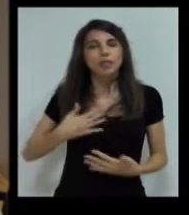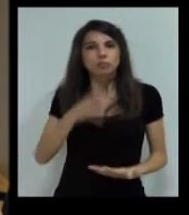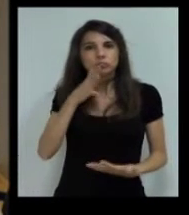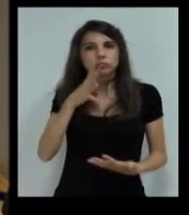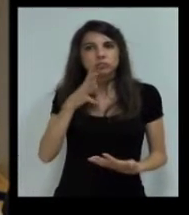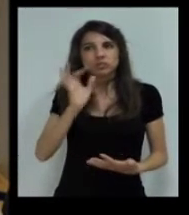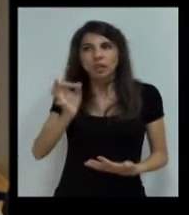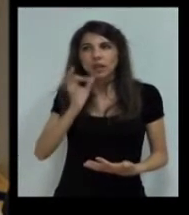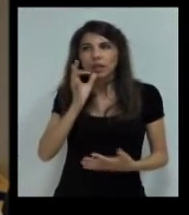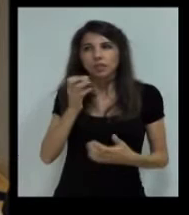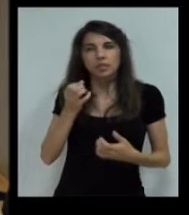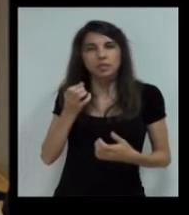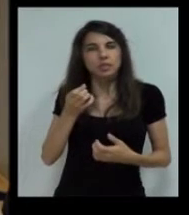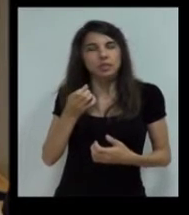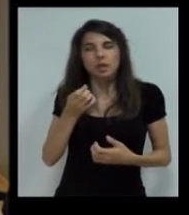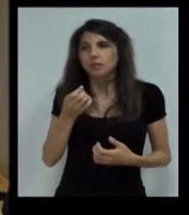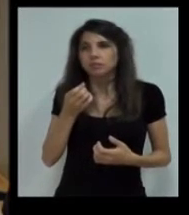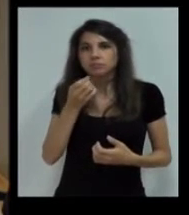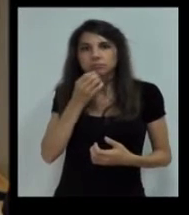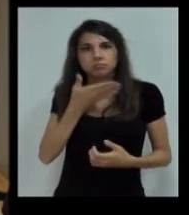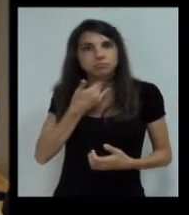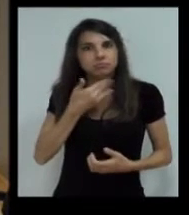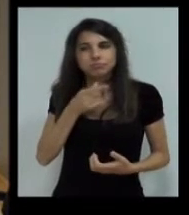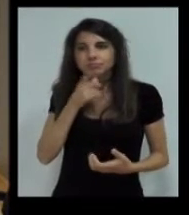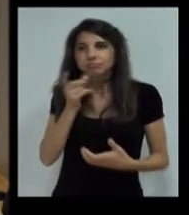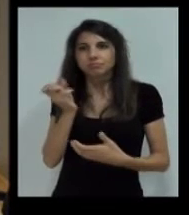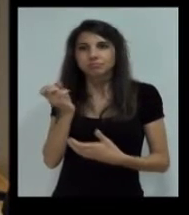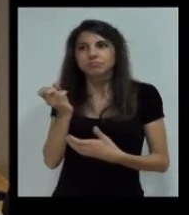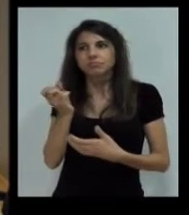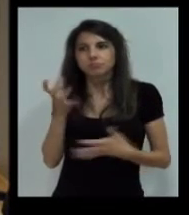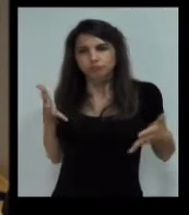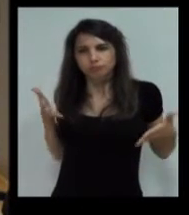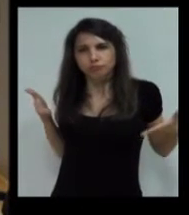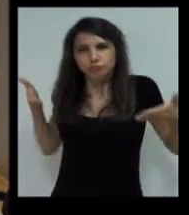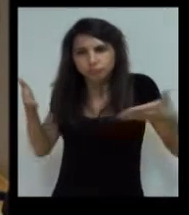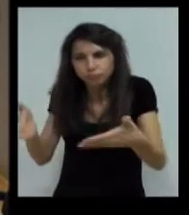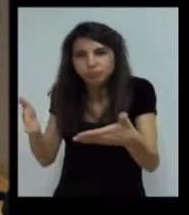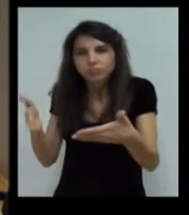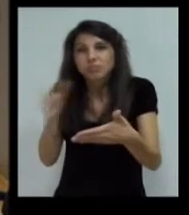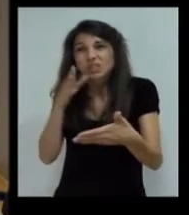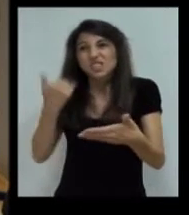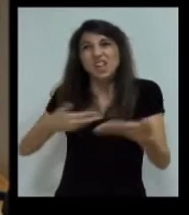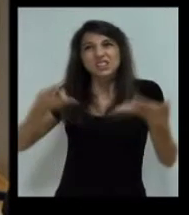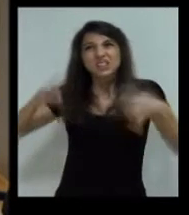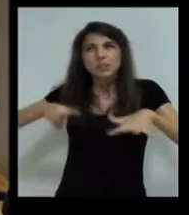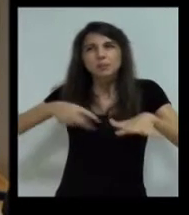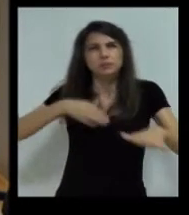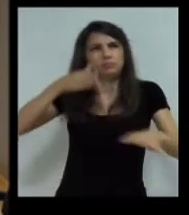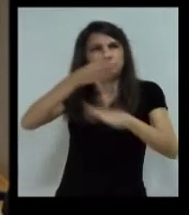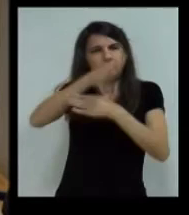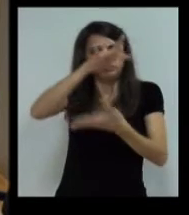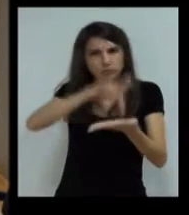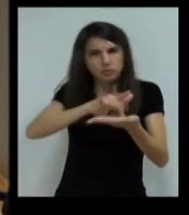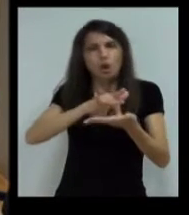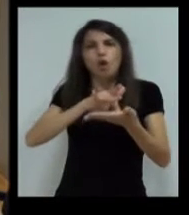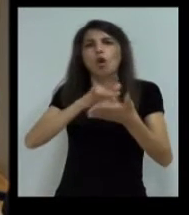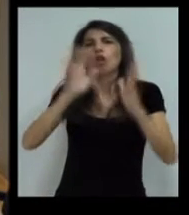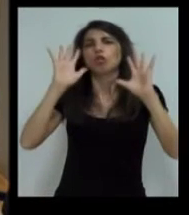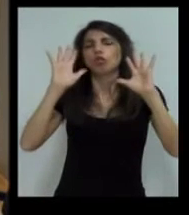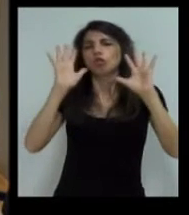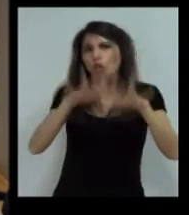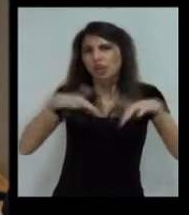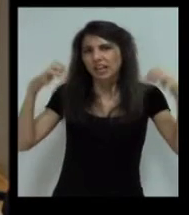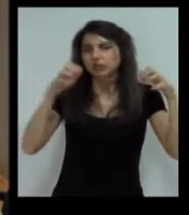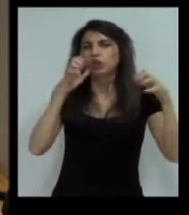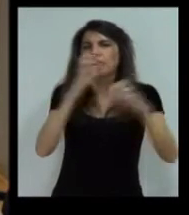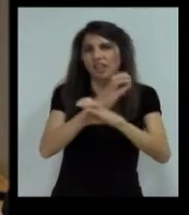dices, invertir en eso. Sí, sí. Es que es invertir en eso. Sí. En estos 7 meses he estado en un congreso del CENTAC precisamente, en 2 o